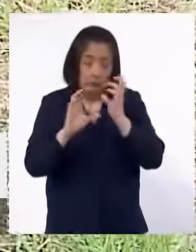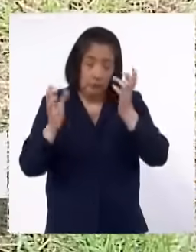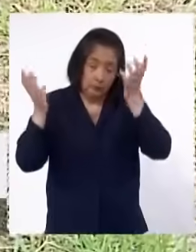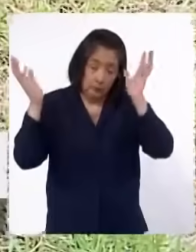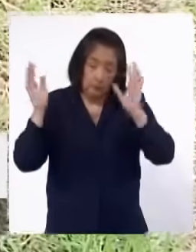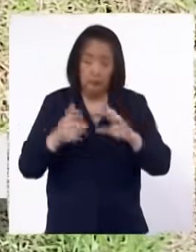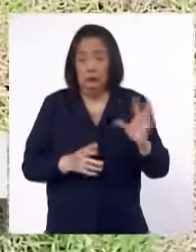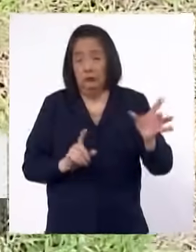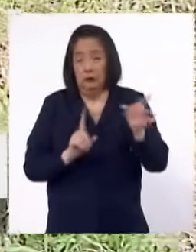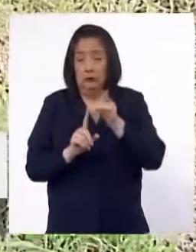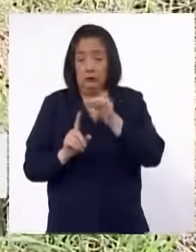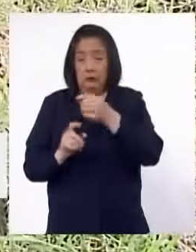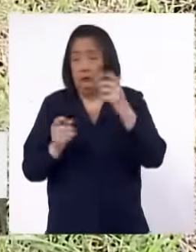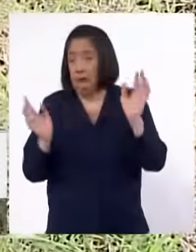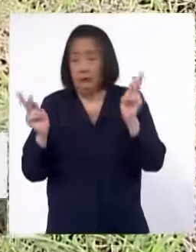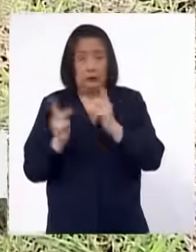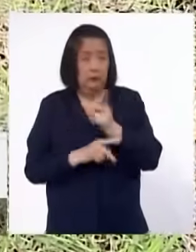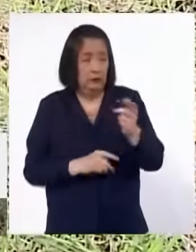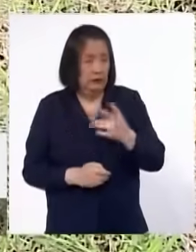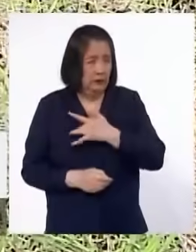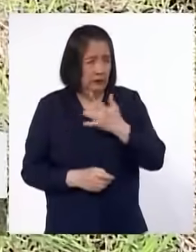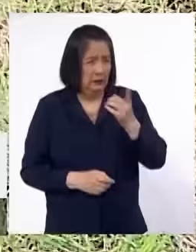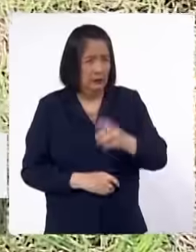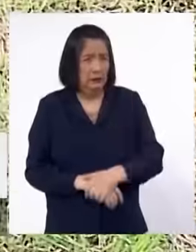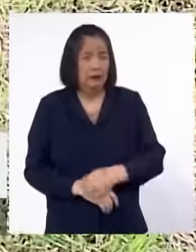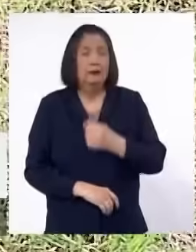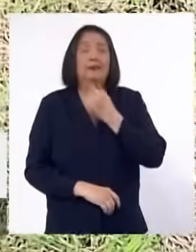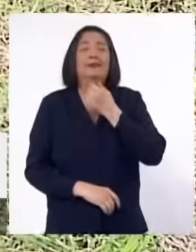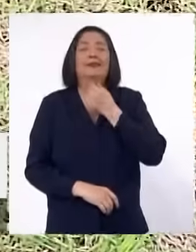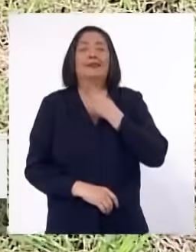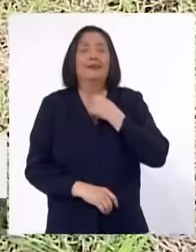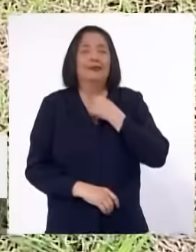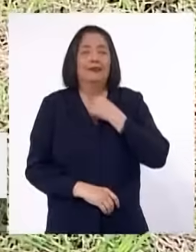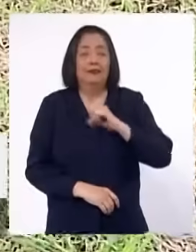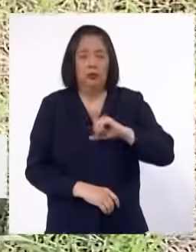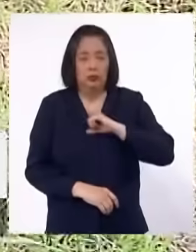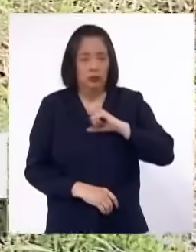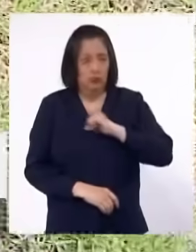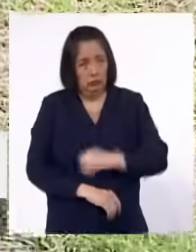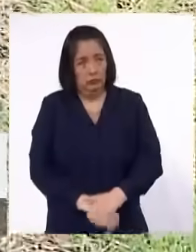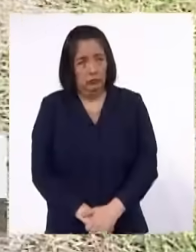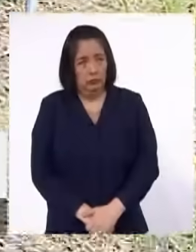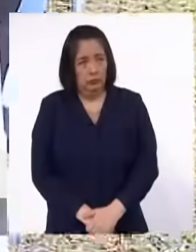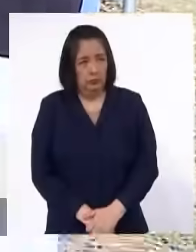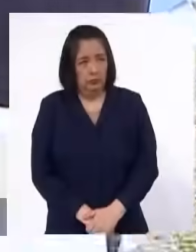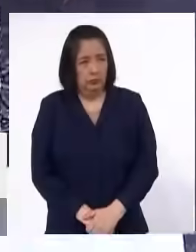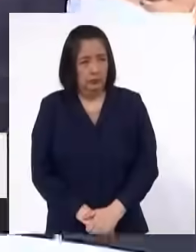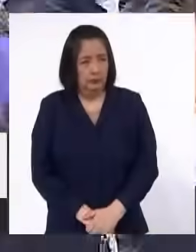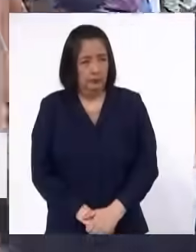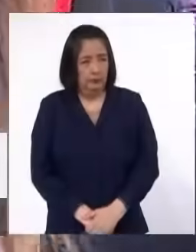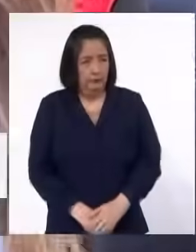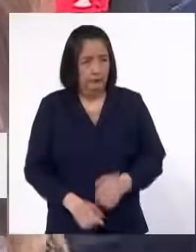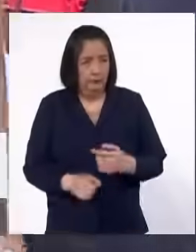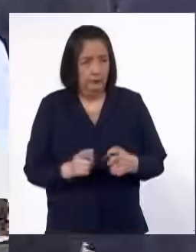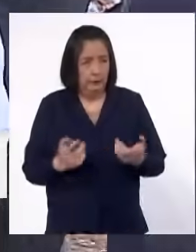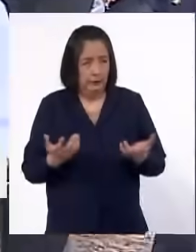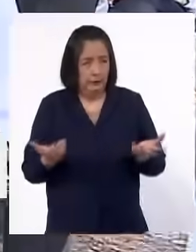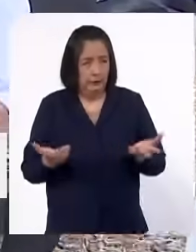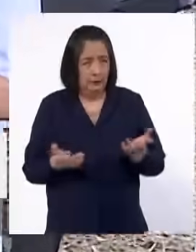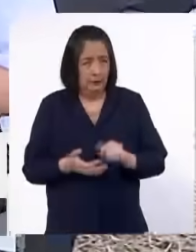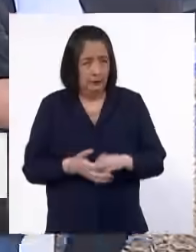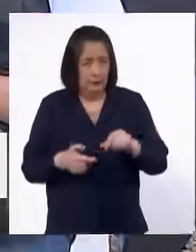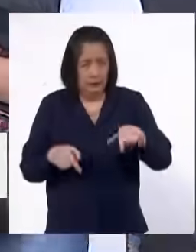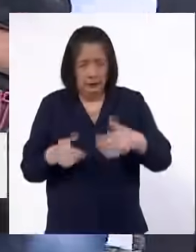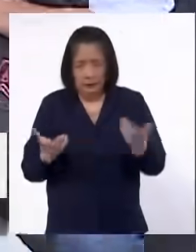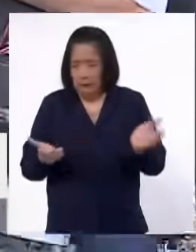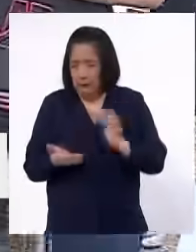se contagia, porque es lo peor. ¿Qué síntomas tiene usted? La garganta, la tos, ¿no? Entonces, ¿pero qué pasa? Que acá ya debe